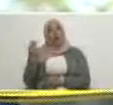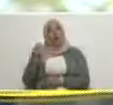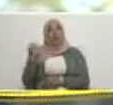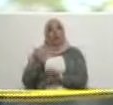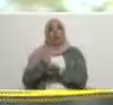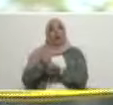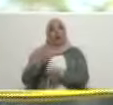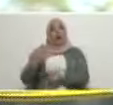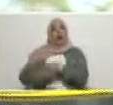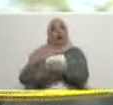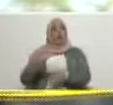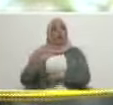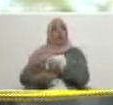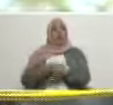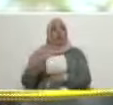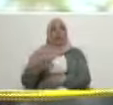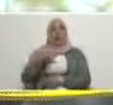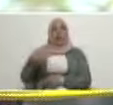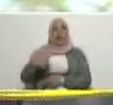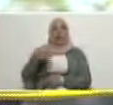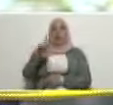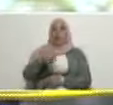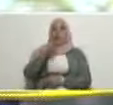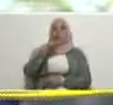eternamente revolucionaria. Y además,